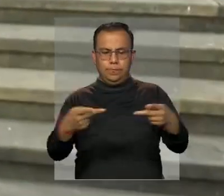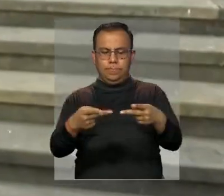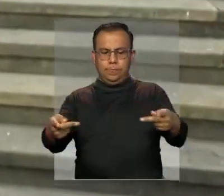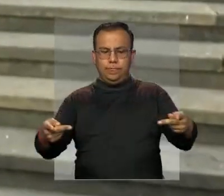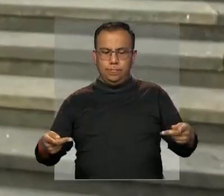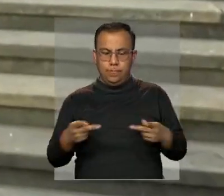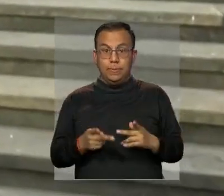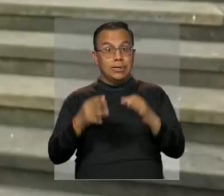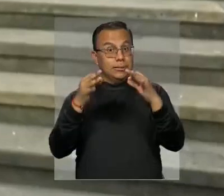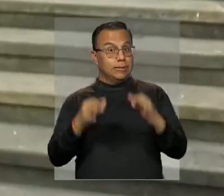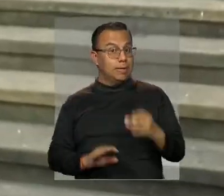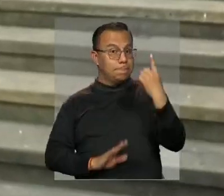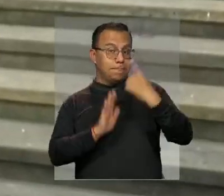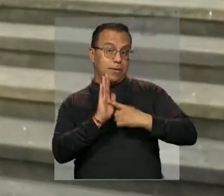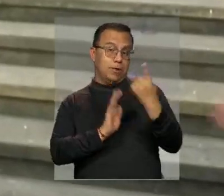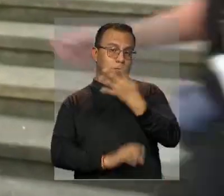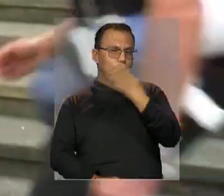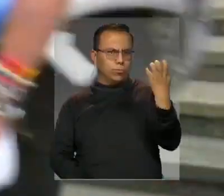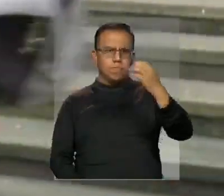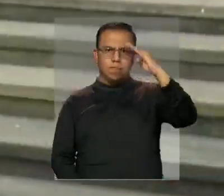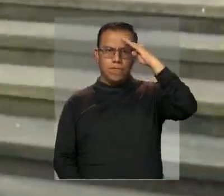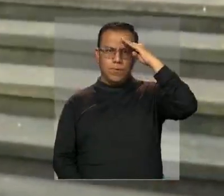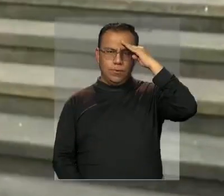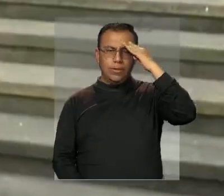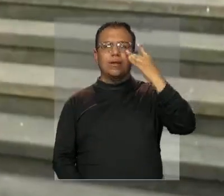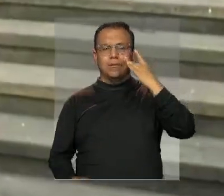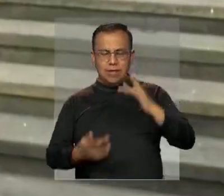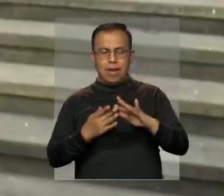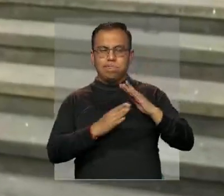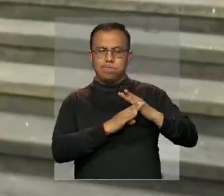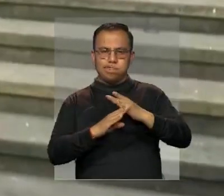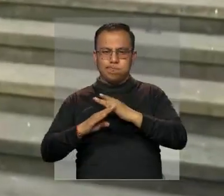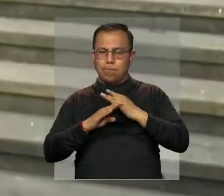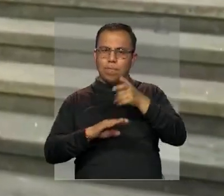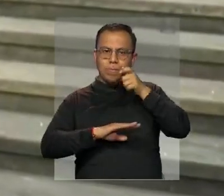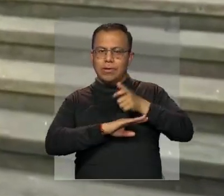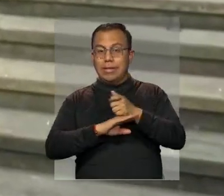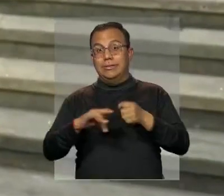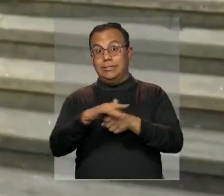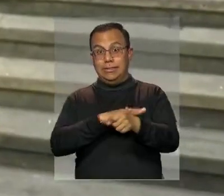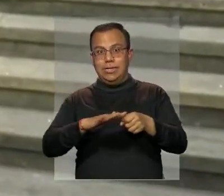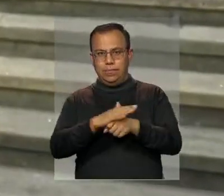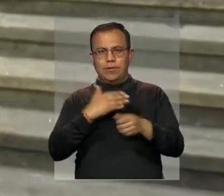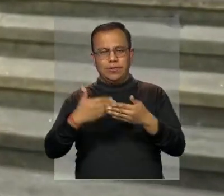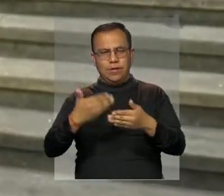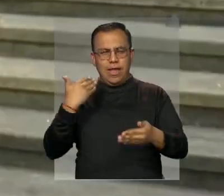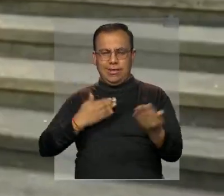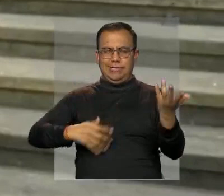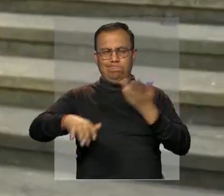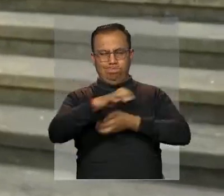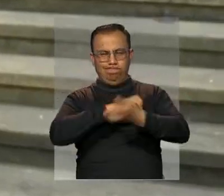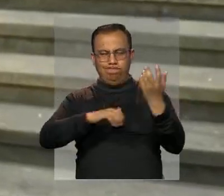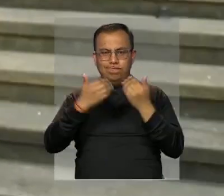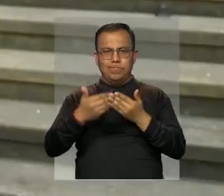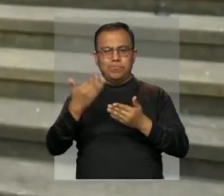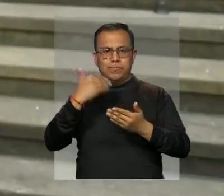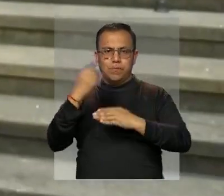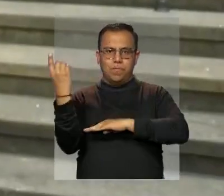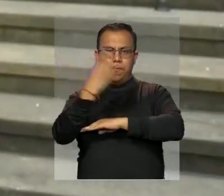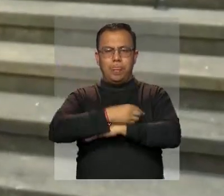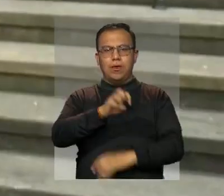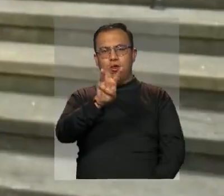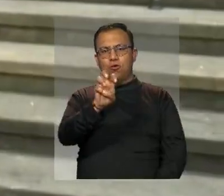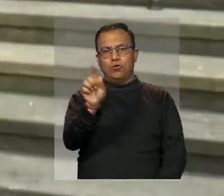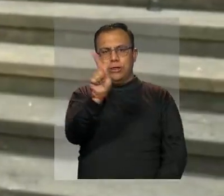de seguridad con más de 1.400 policías para custodiar la zona y prevenir que sucedan hechos de alteración del orden público como la jornada pasada del 8